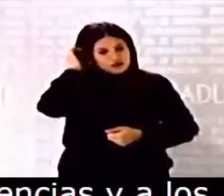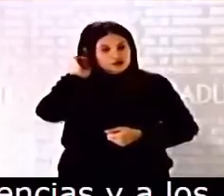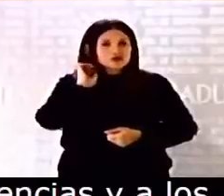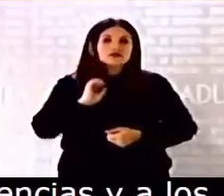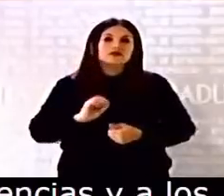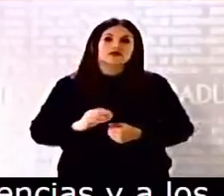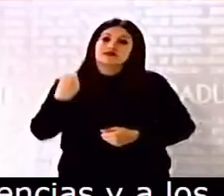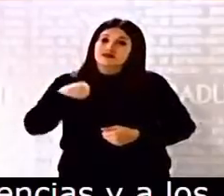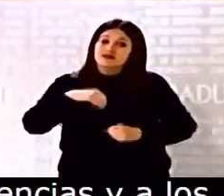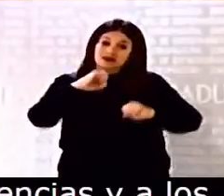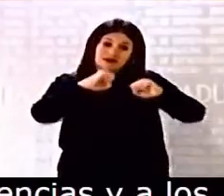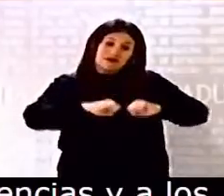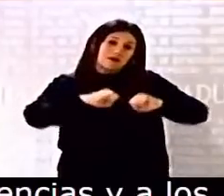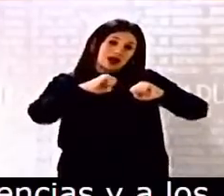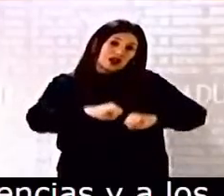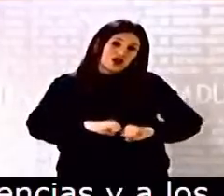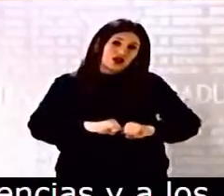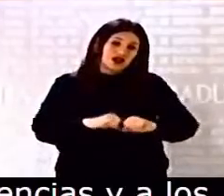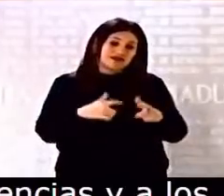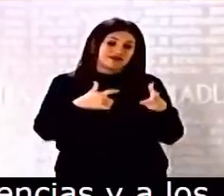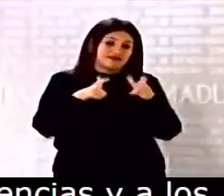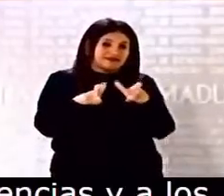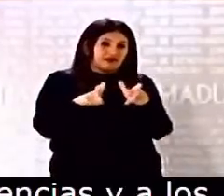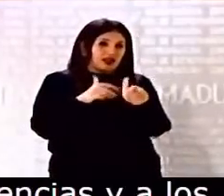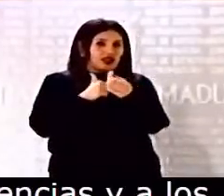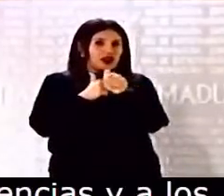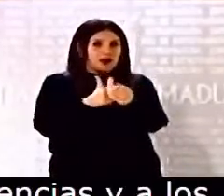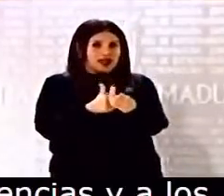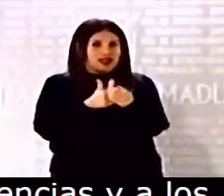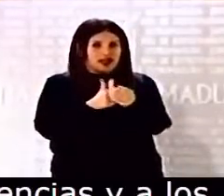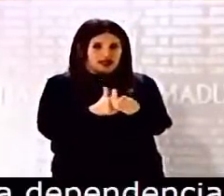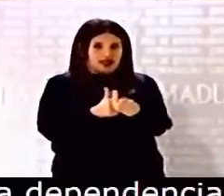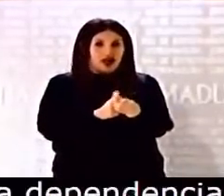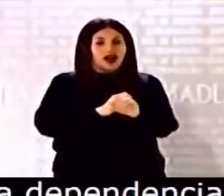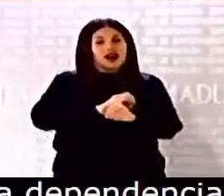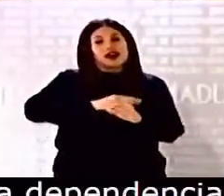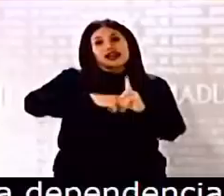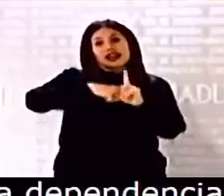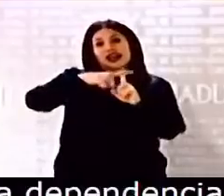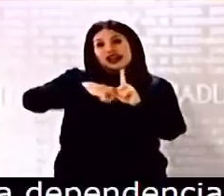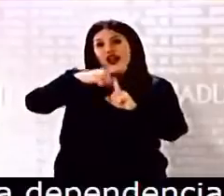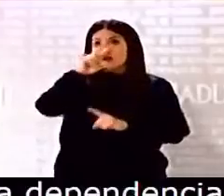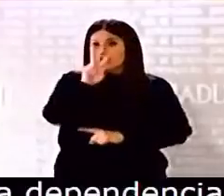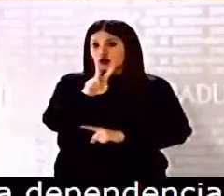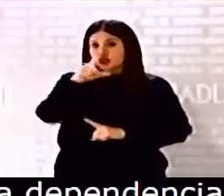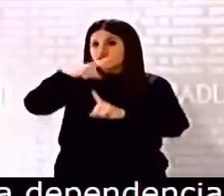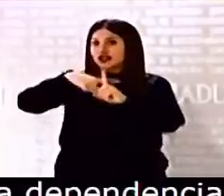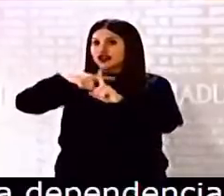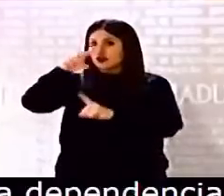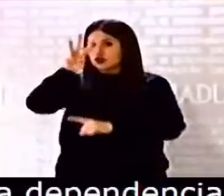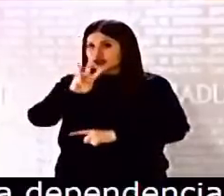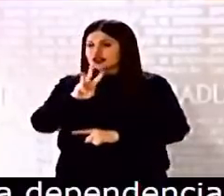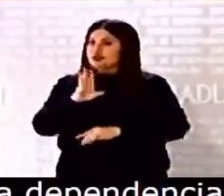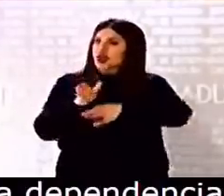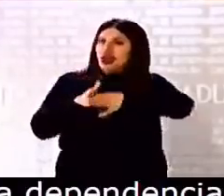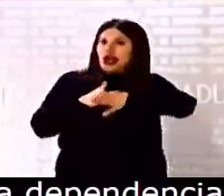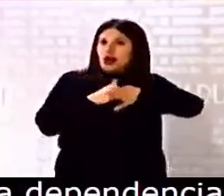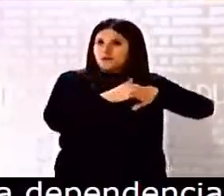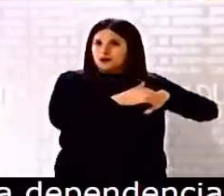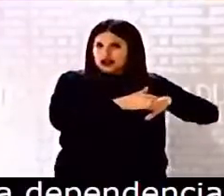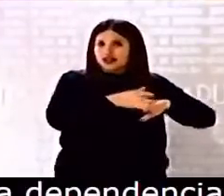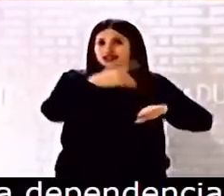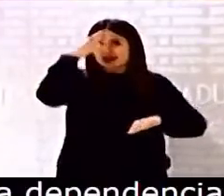calificados dentro del ámbito de la dependencia como de grado 2 y grado 3, que saben que los